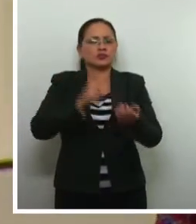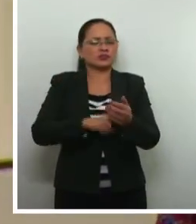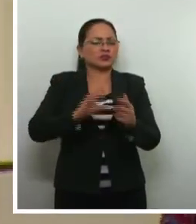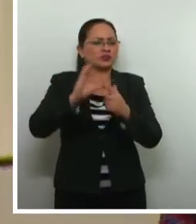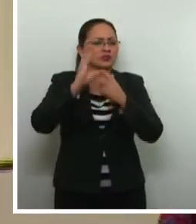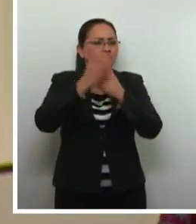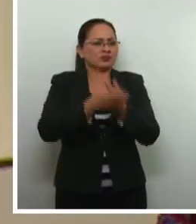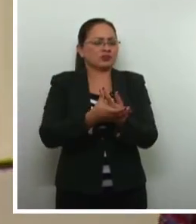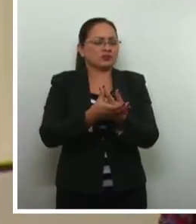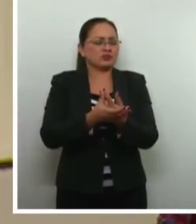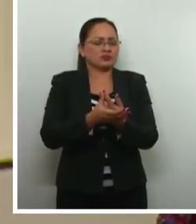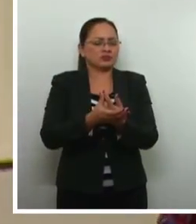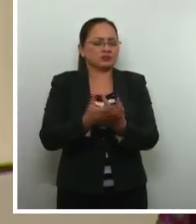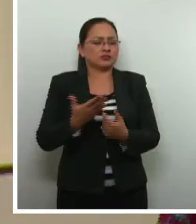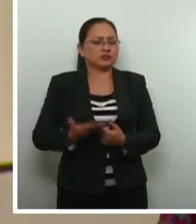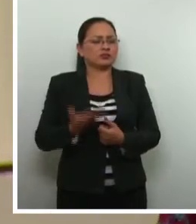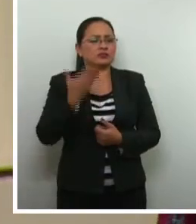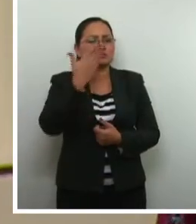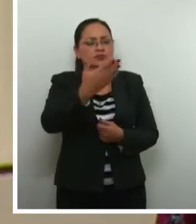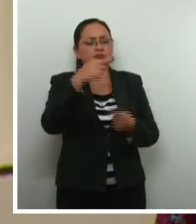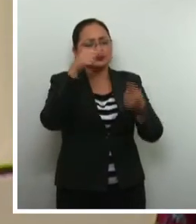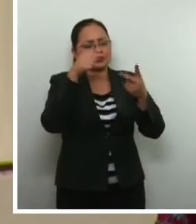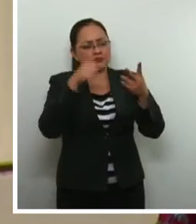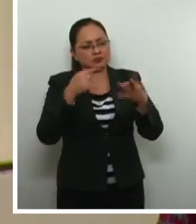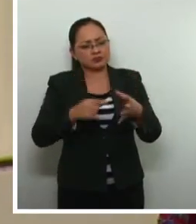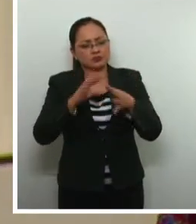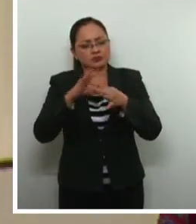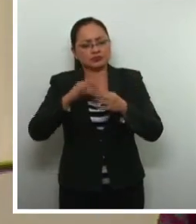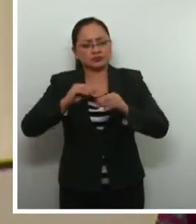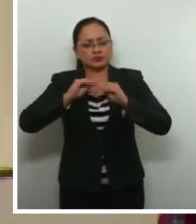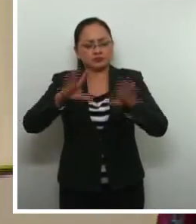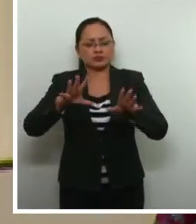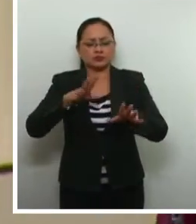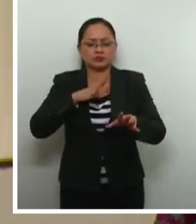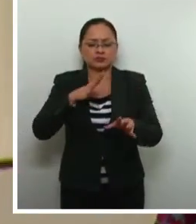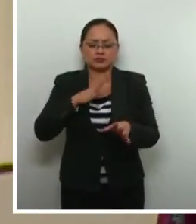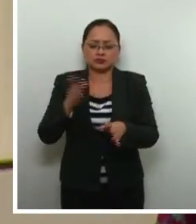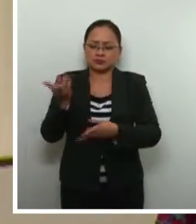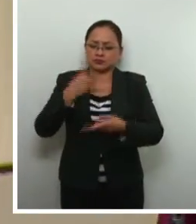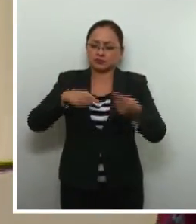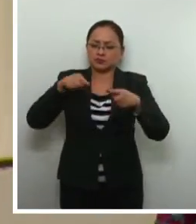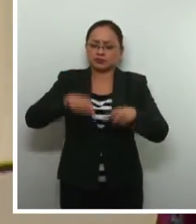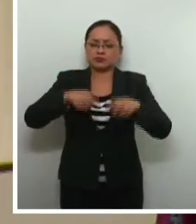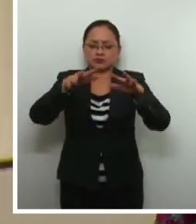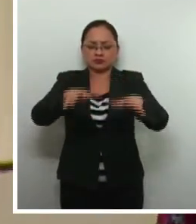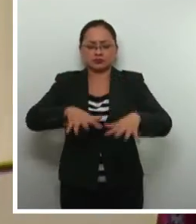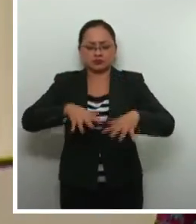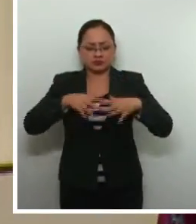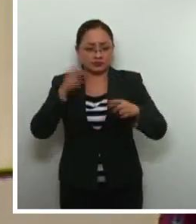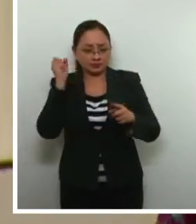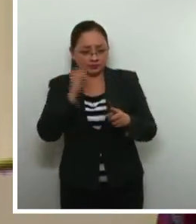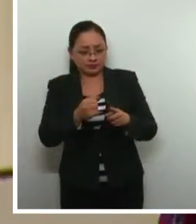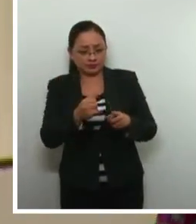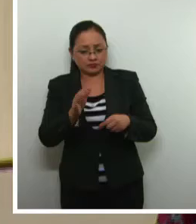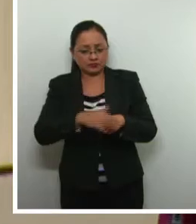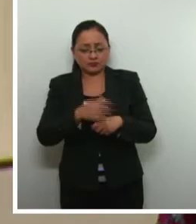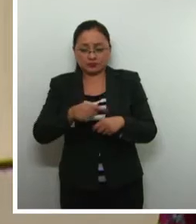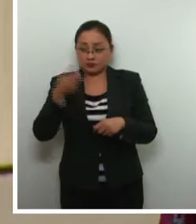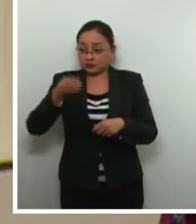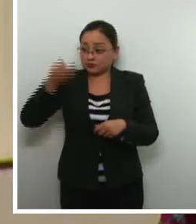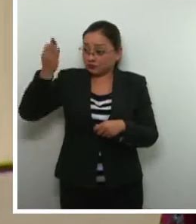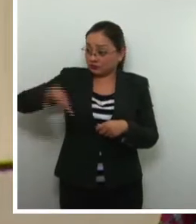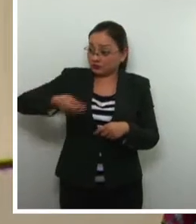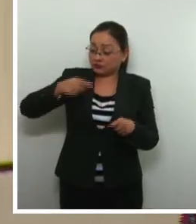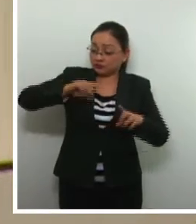comisión pedimos específicamente que se viniera al Pleno, porque no se aceptaron